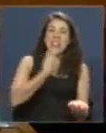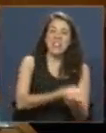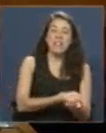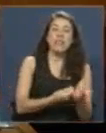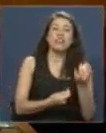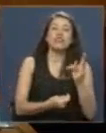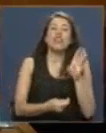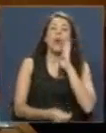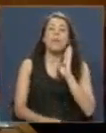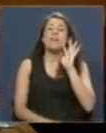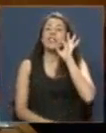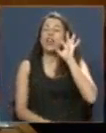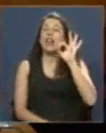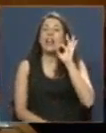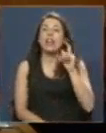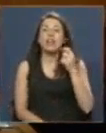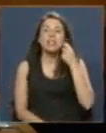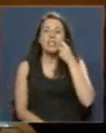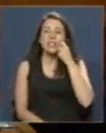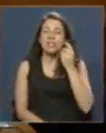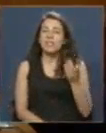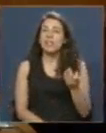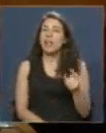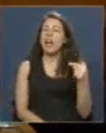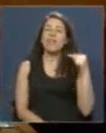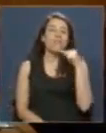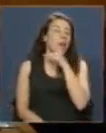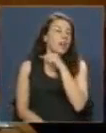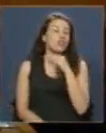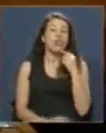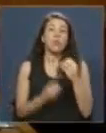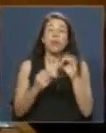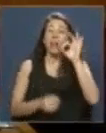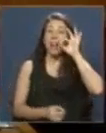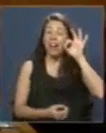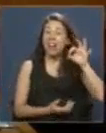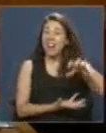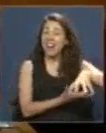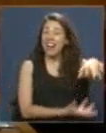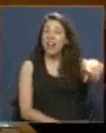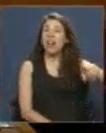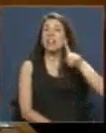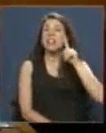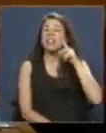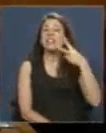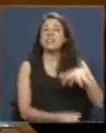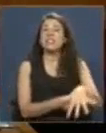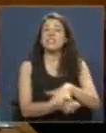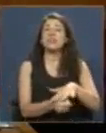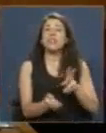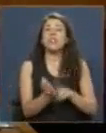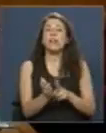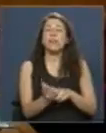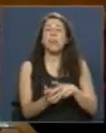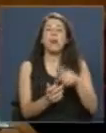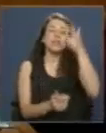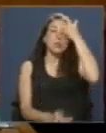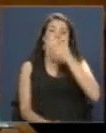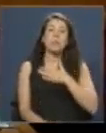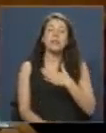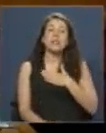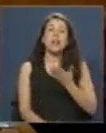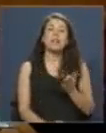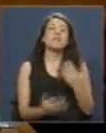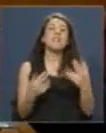los ricos, resultó claramente una falacia, ya que los más ricos claramente tienen su situación tributaria personal